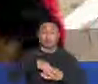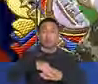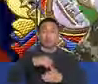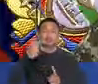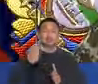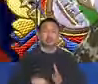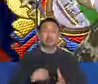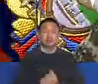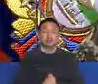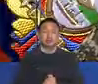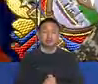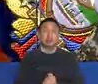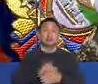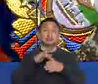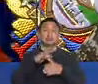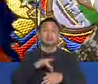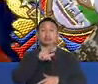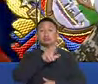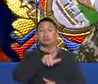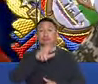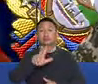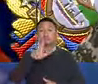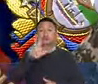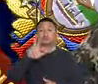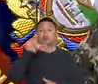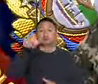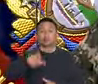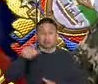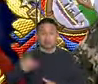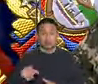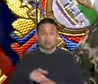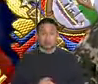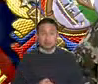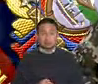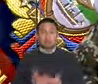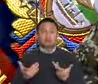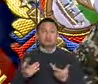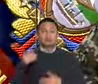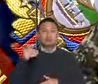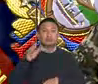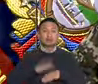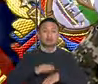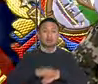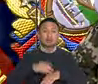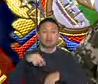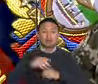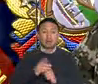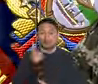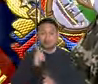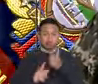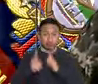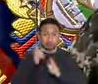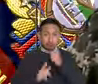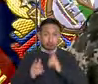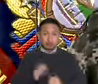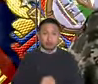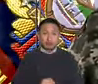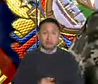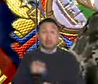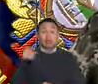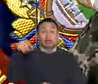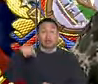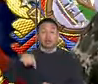siguiente. Hemos citado a 333 personas específicamente por el tema de bebidas alcohólicas, por